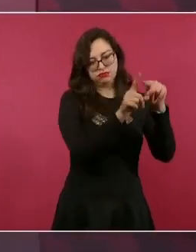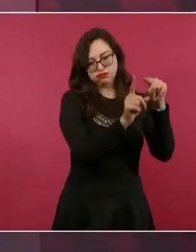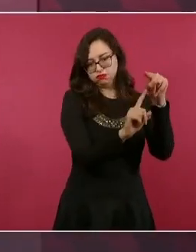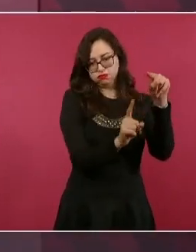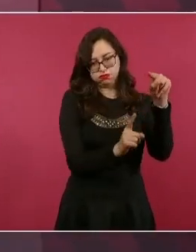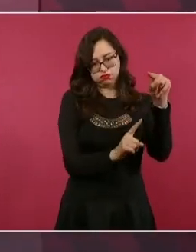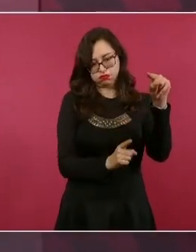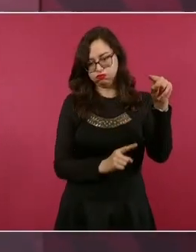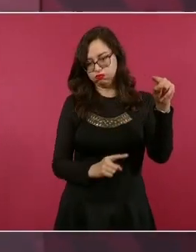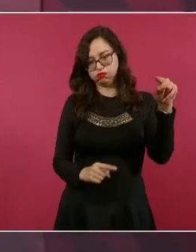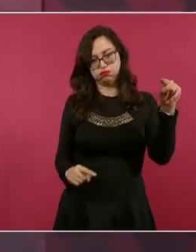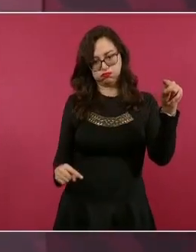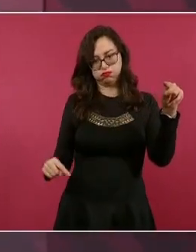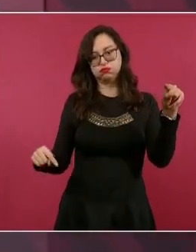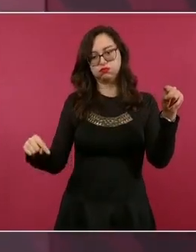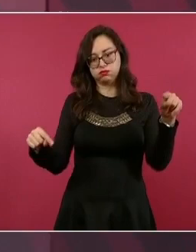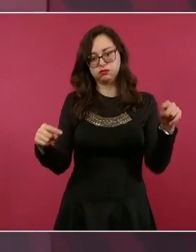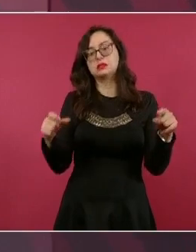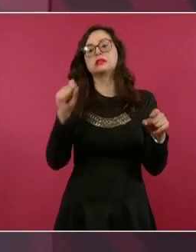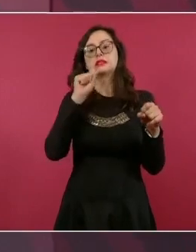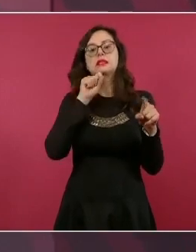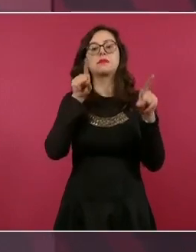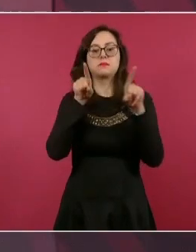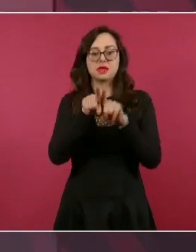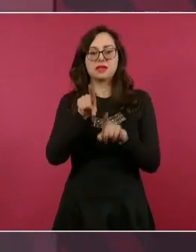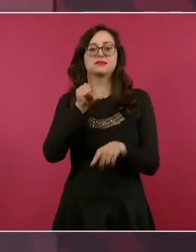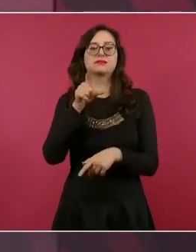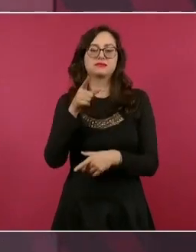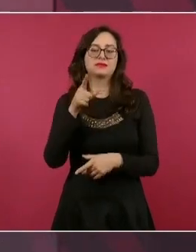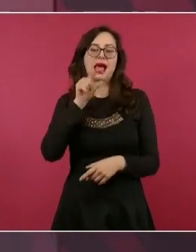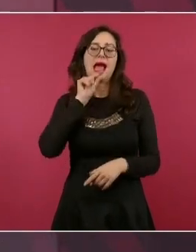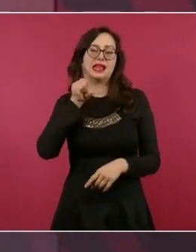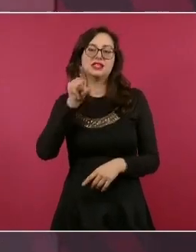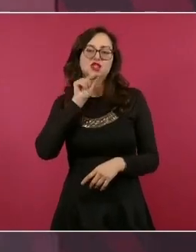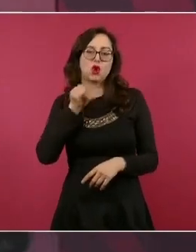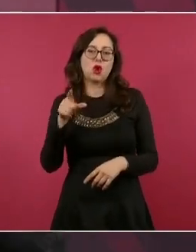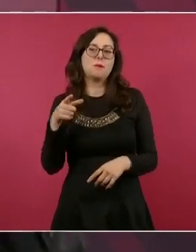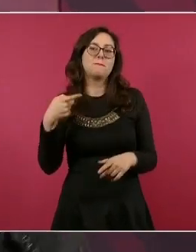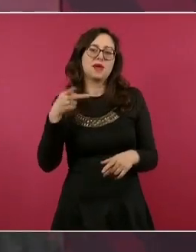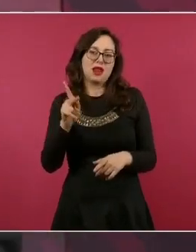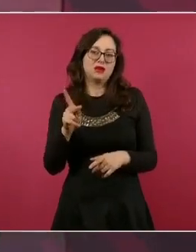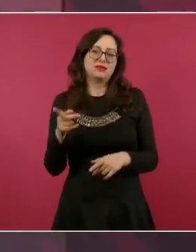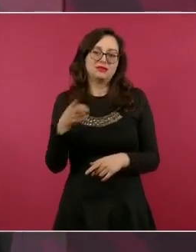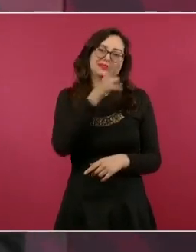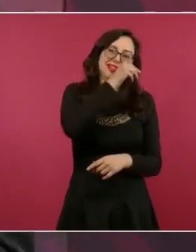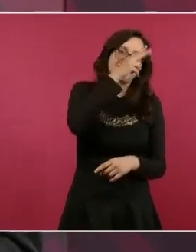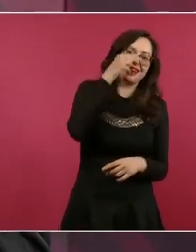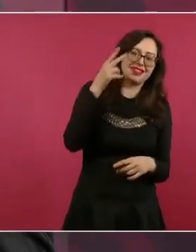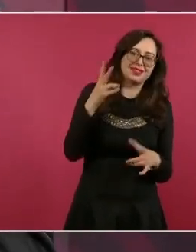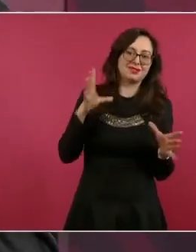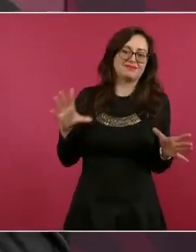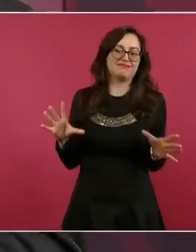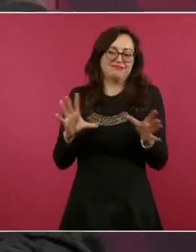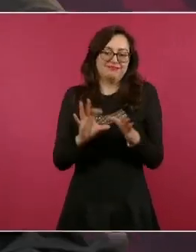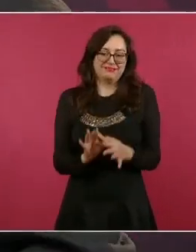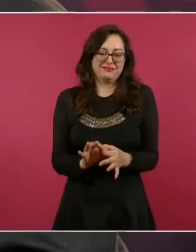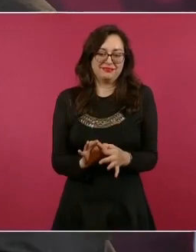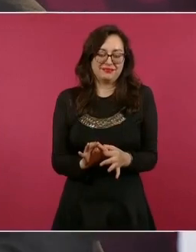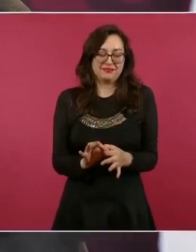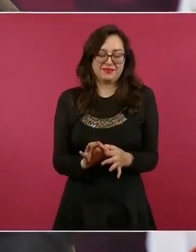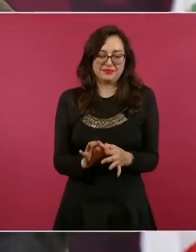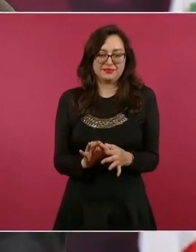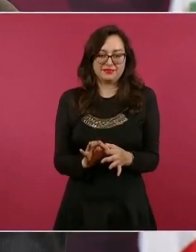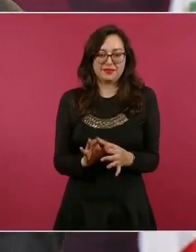comunica a Vallarta, que es Jalisco, por Nayarit. Y además está Bahía de